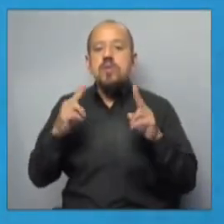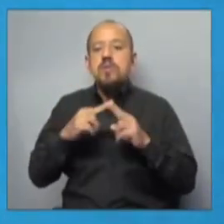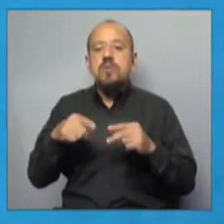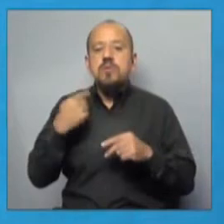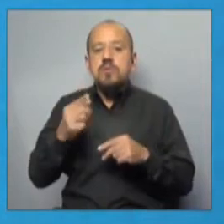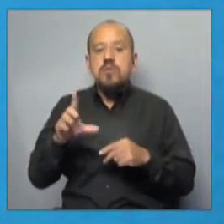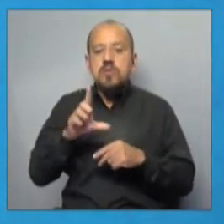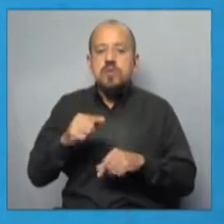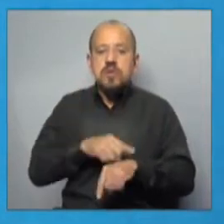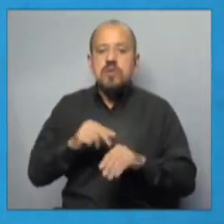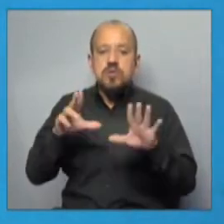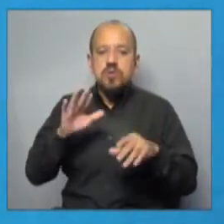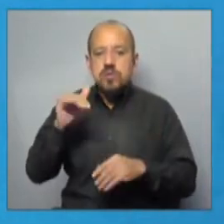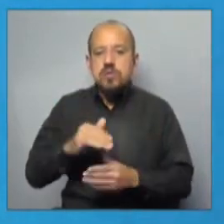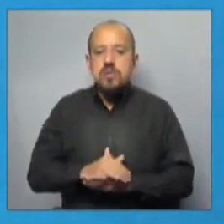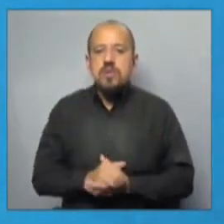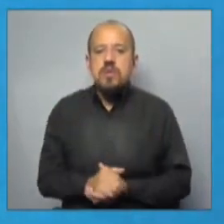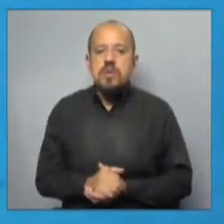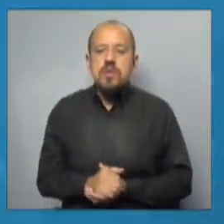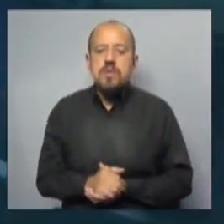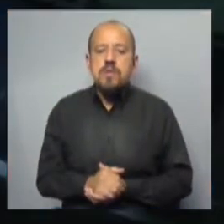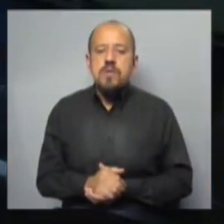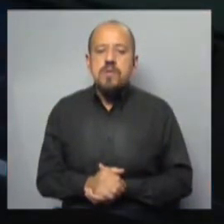vivo el lunes a las 20 horas que pasen bien